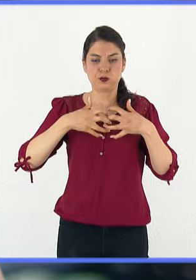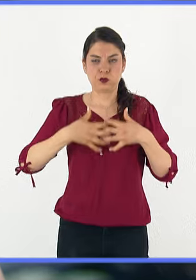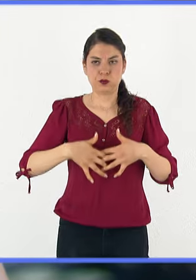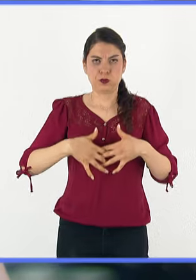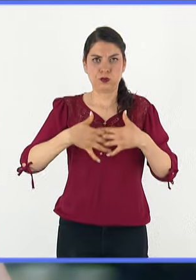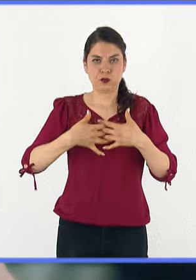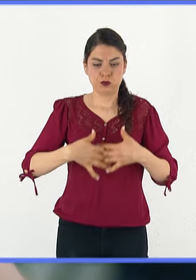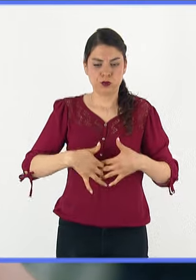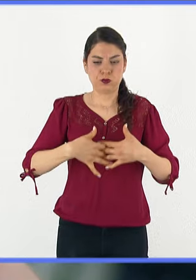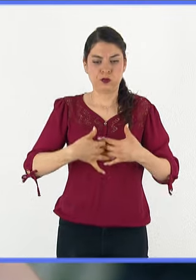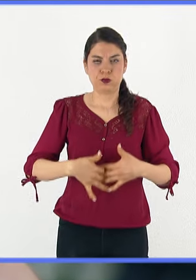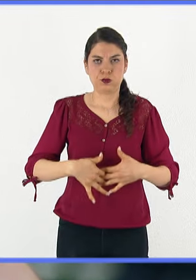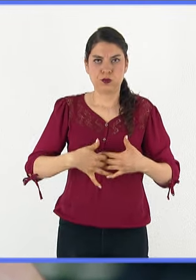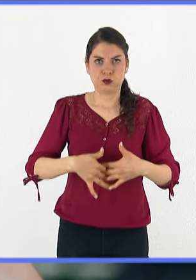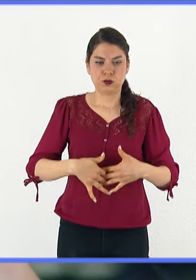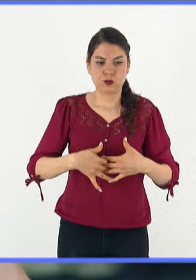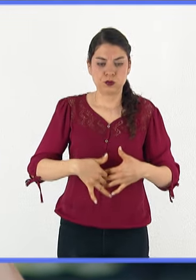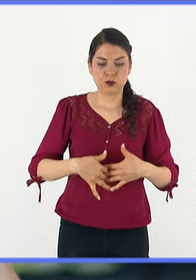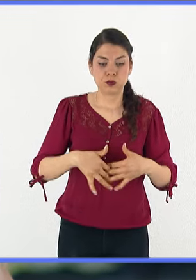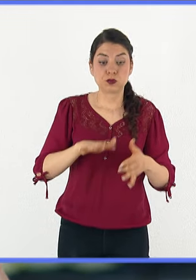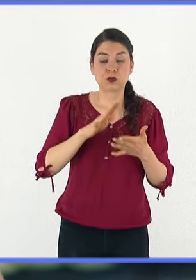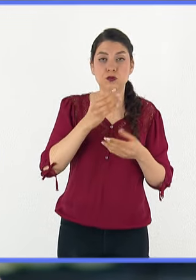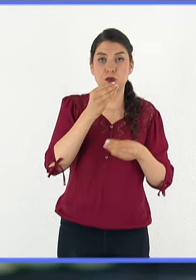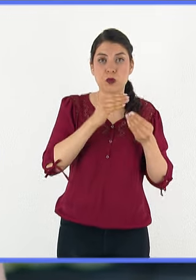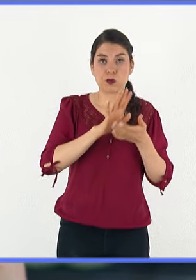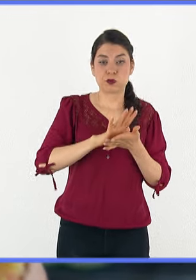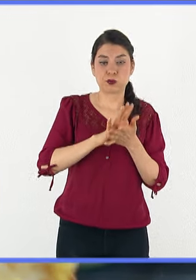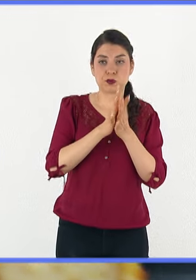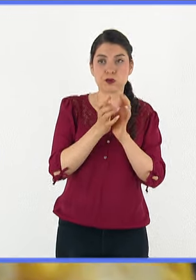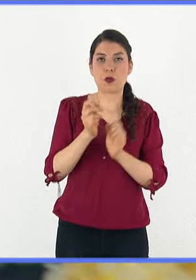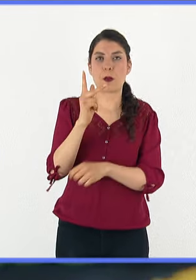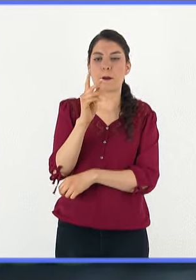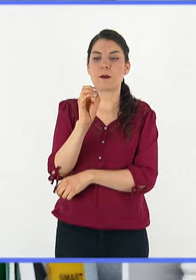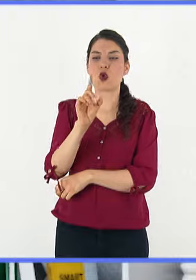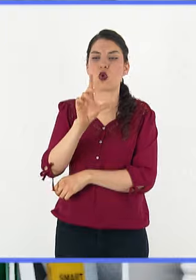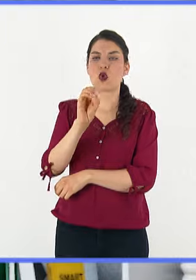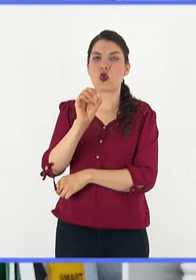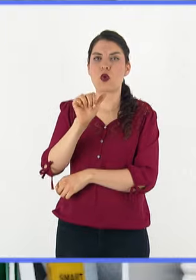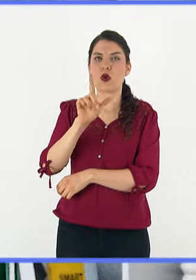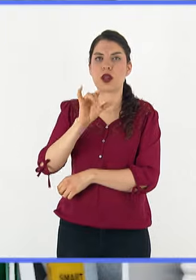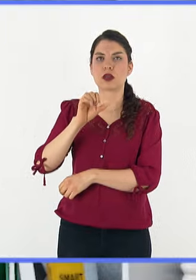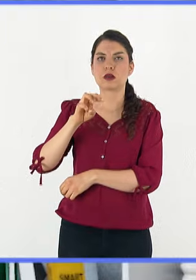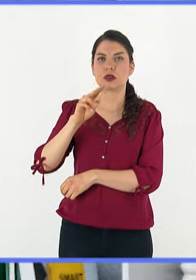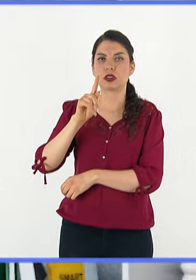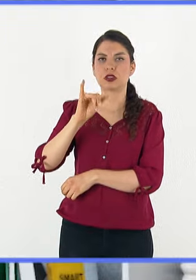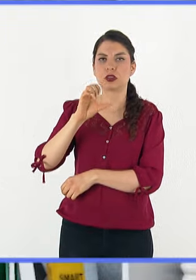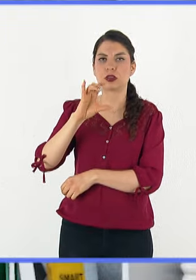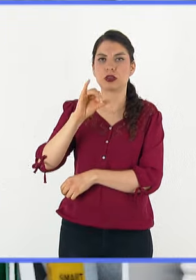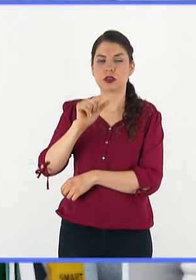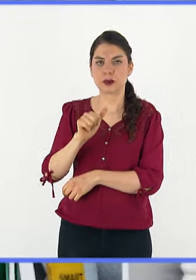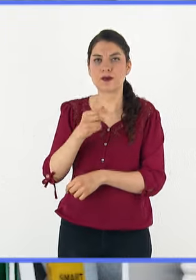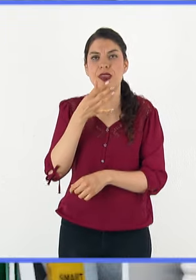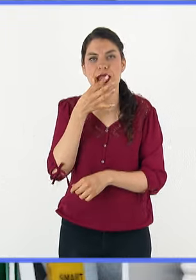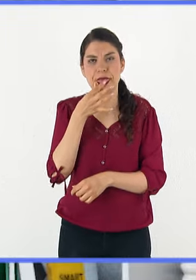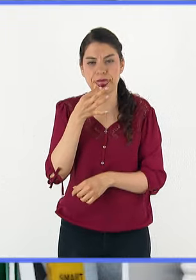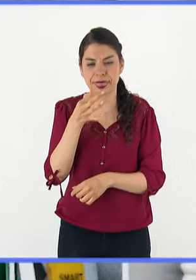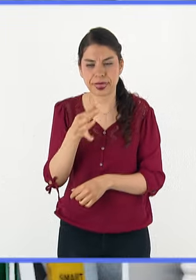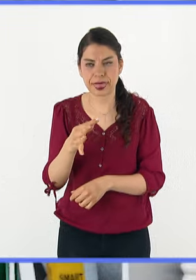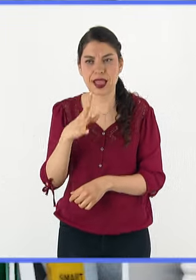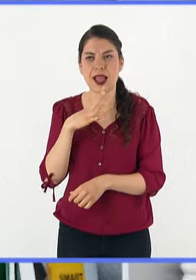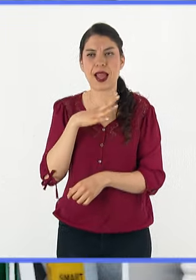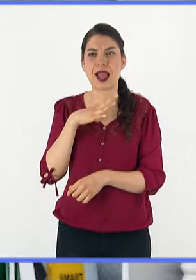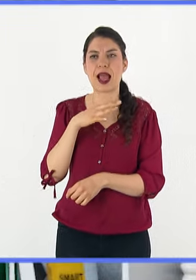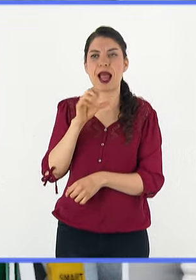trituración convierte los alimentos en una masa blanda llamada bolo alimenticio y en la saliva hay una enzima llamada amilaza